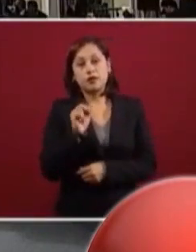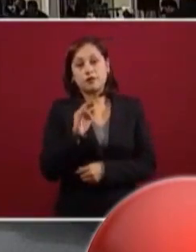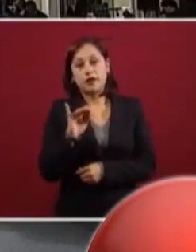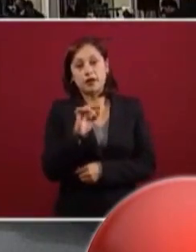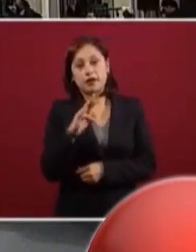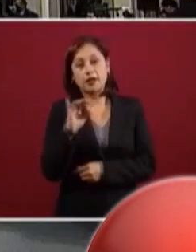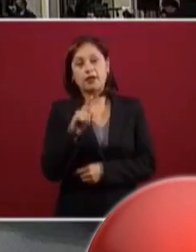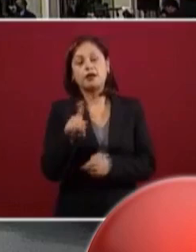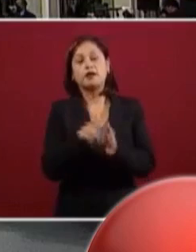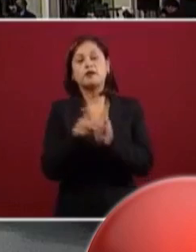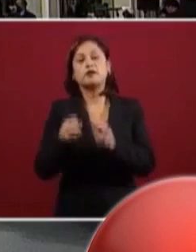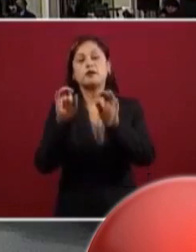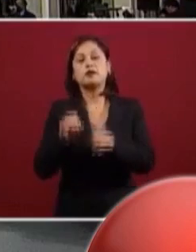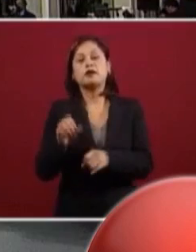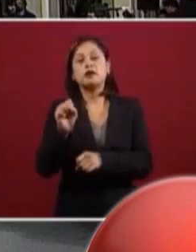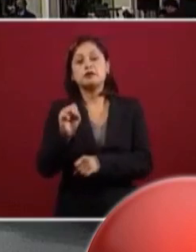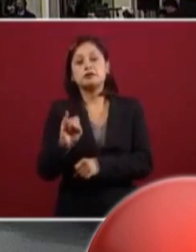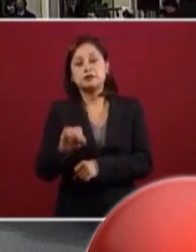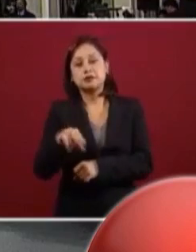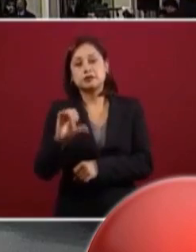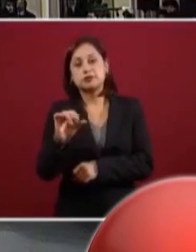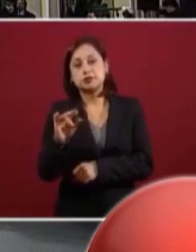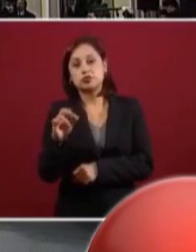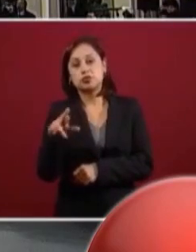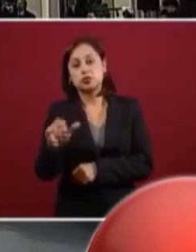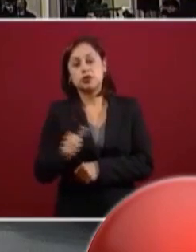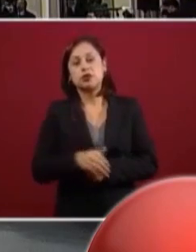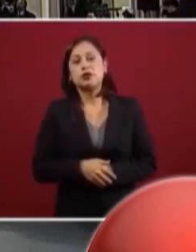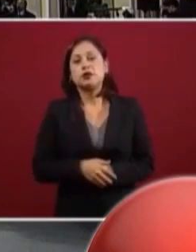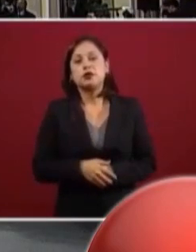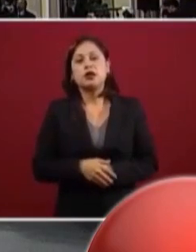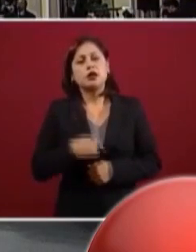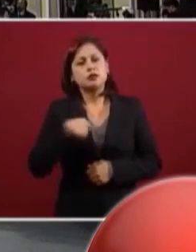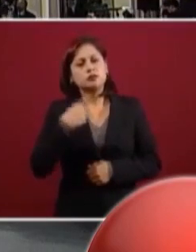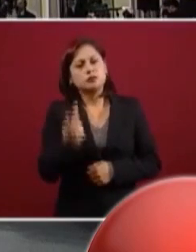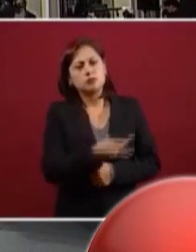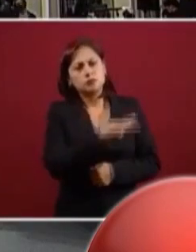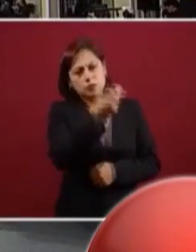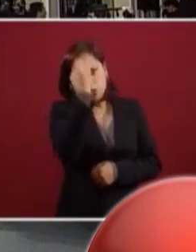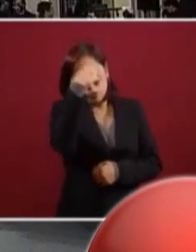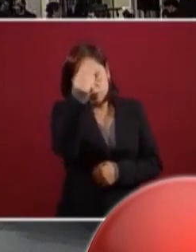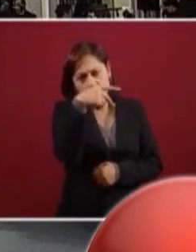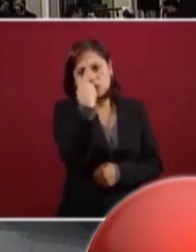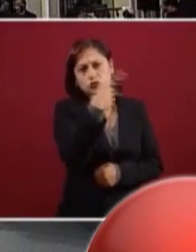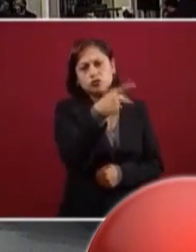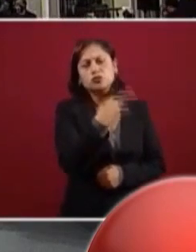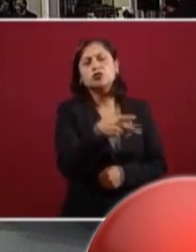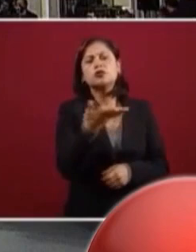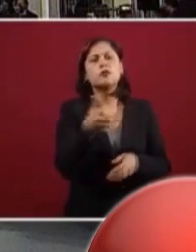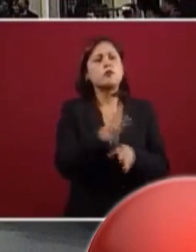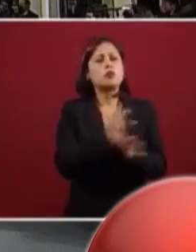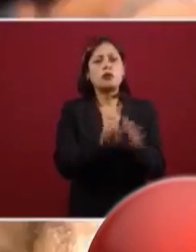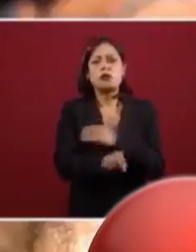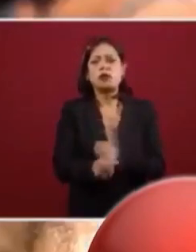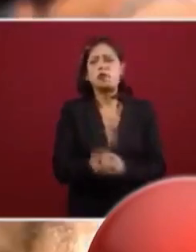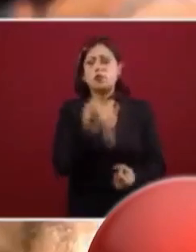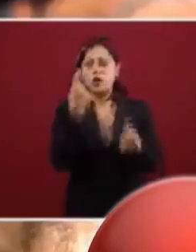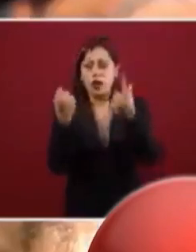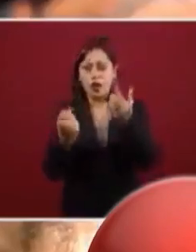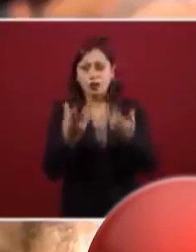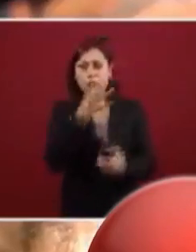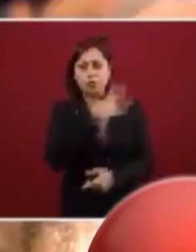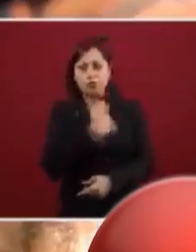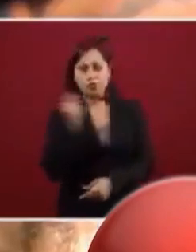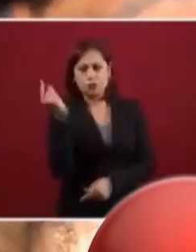Censura. Presidente, canciller, me gustaría saber su opinión acerca de la lucha de los Dreamers o soñadores que junto a los